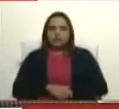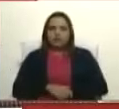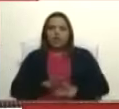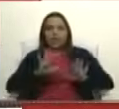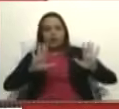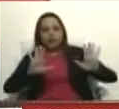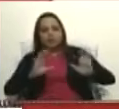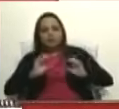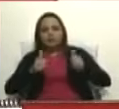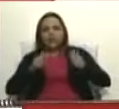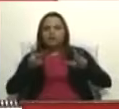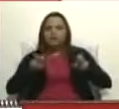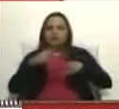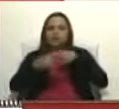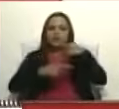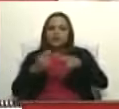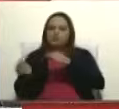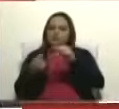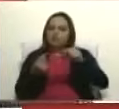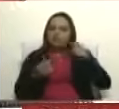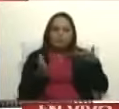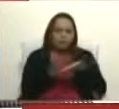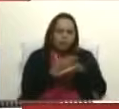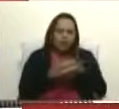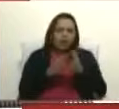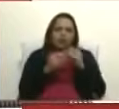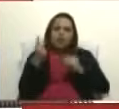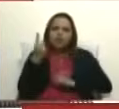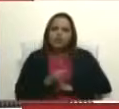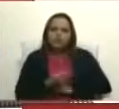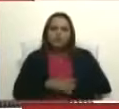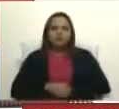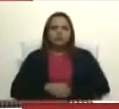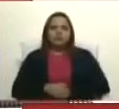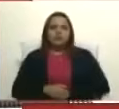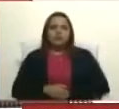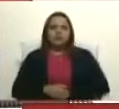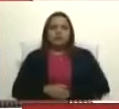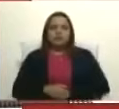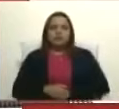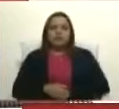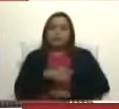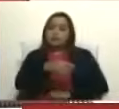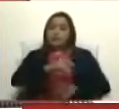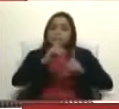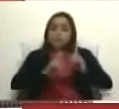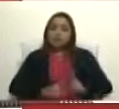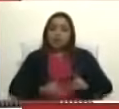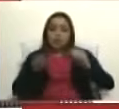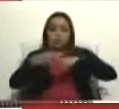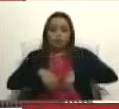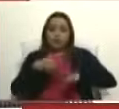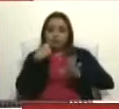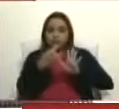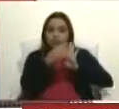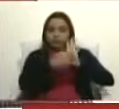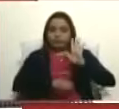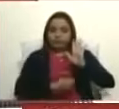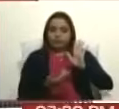iniciar un nuevo proceso de discusión, vamos a revisar todo lo que tengamos que revisar. Es una decisión de acuerdo a esto, es el acuerdo de